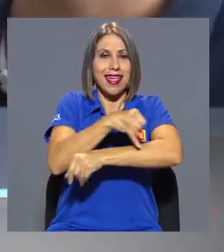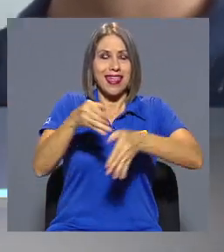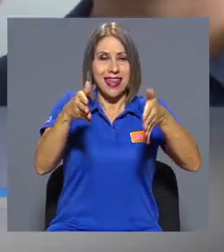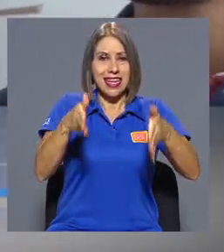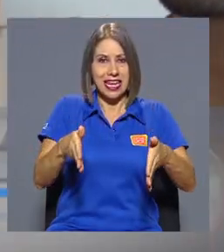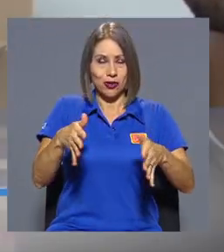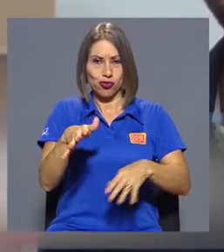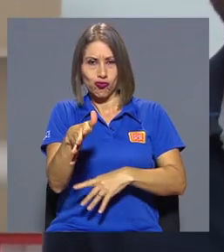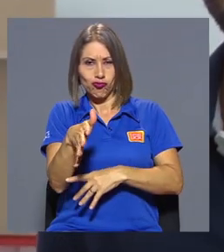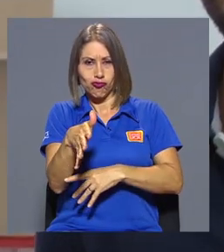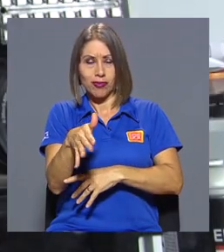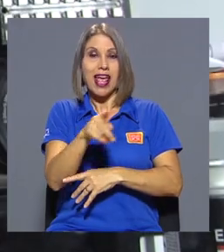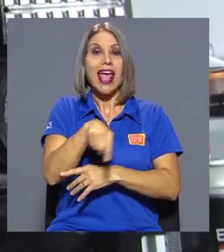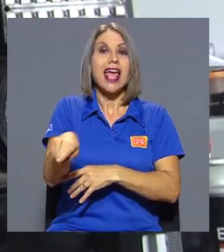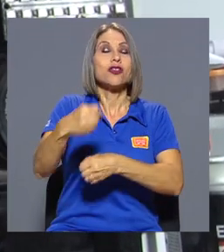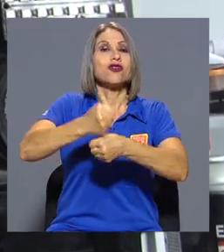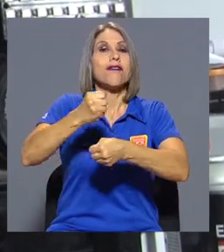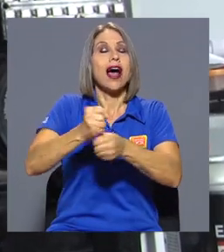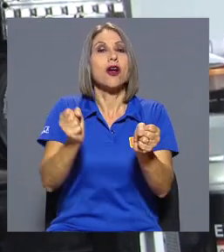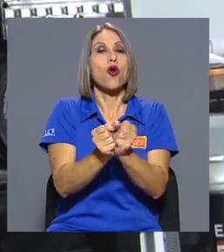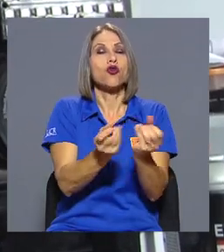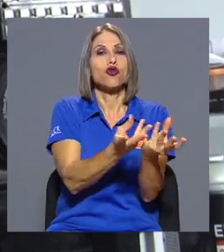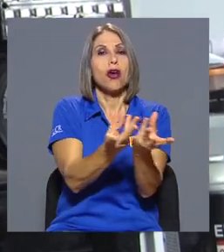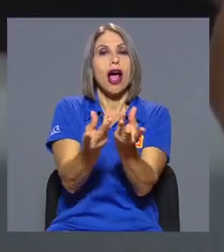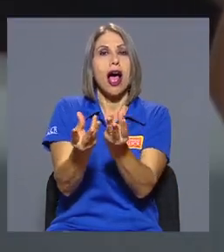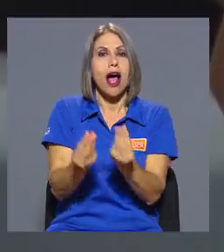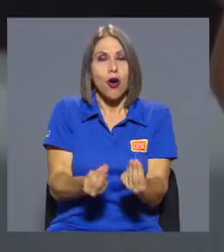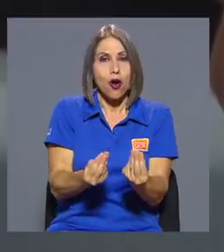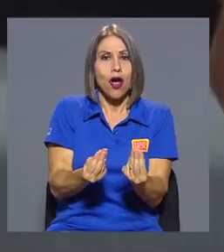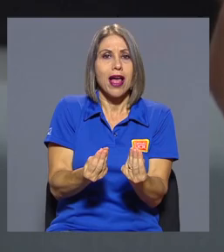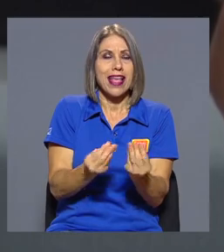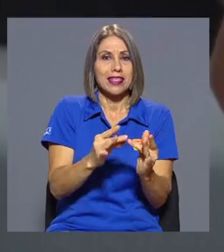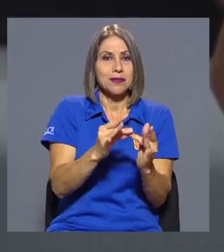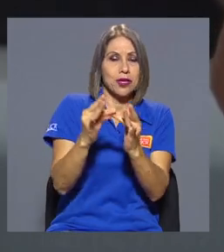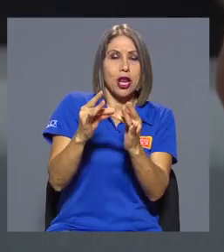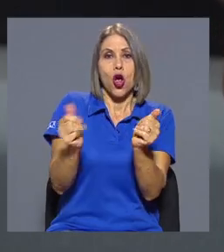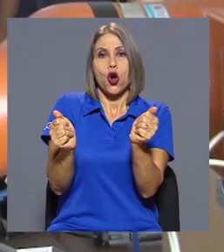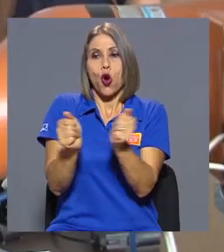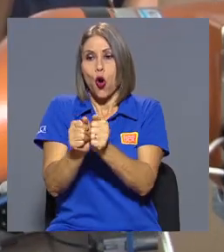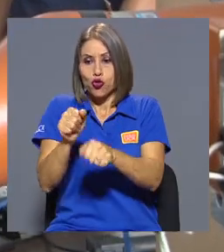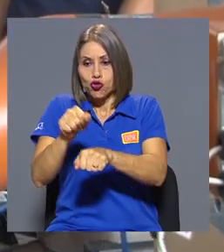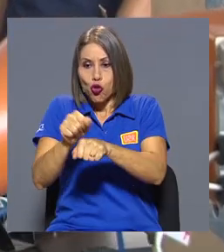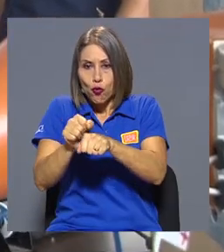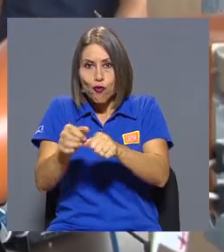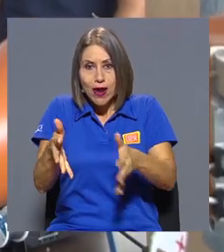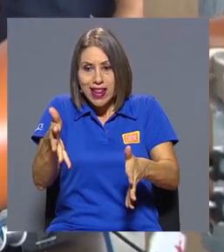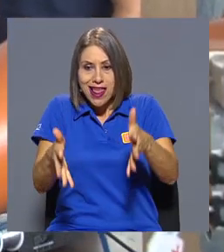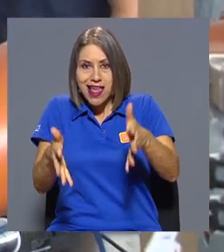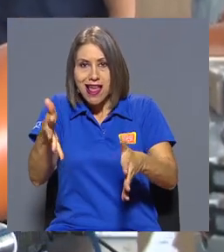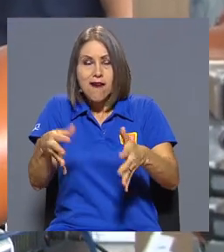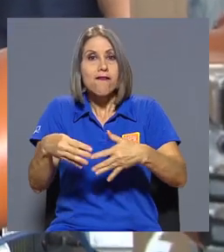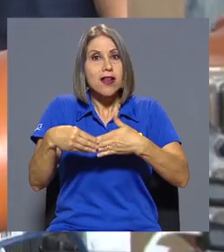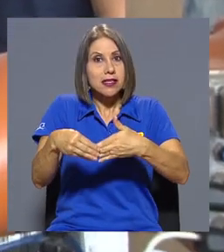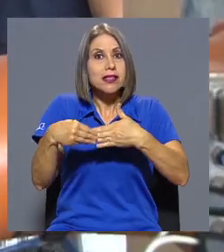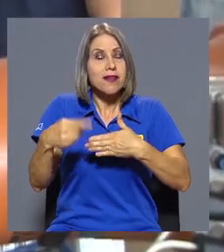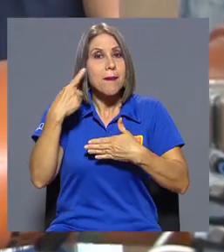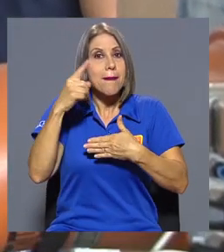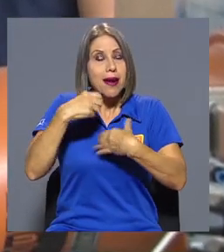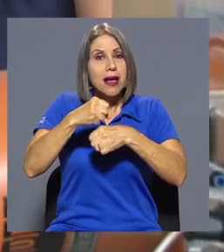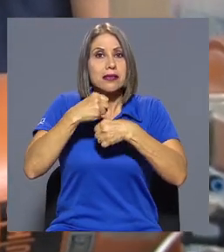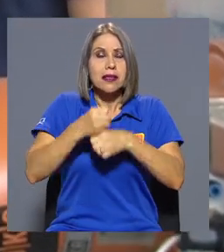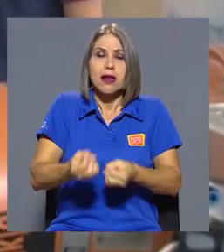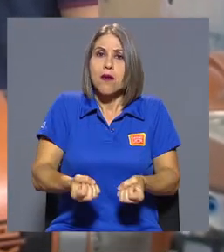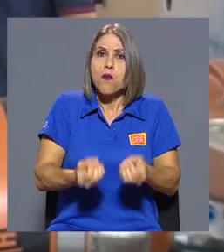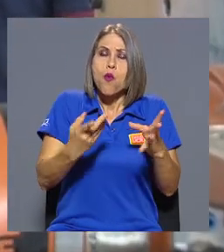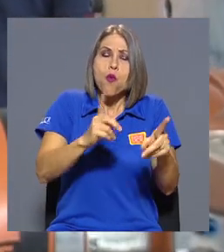aproximadamente. Ellos trabajan en un hardware especializado y un software lo suficientemente flexible para lograr realizar